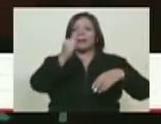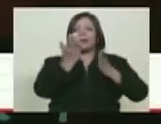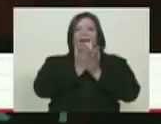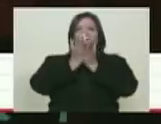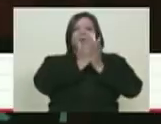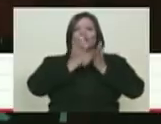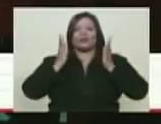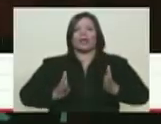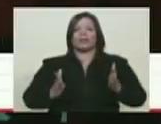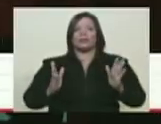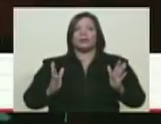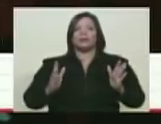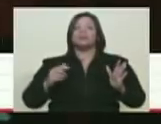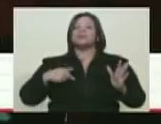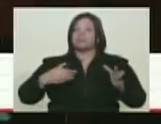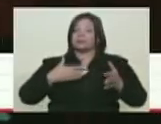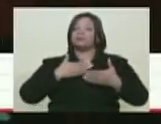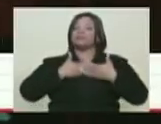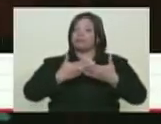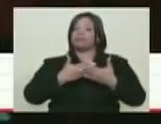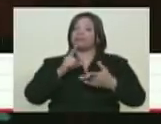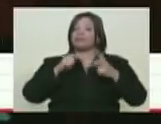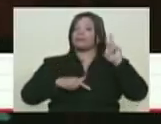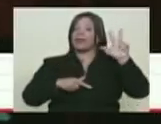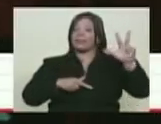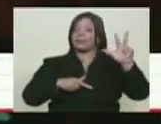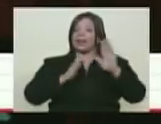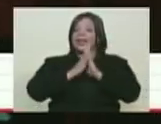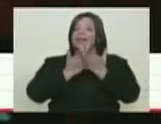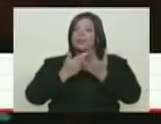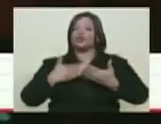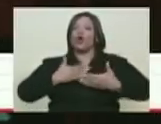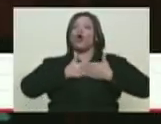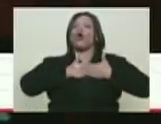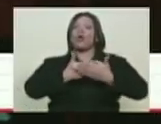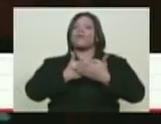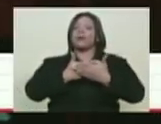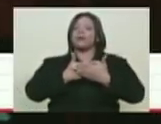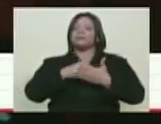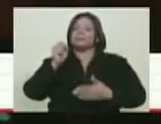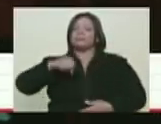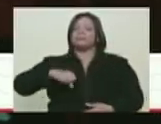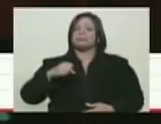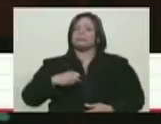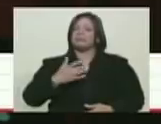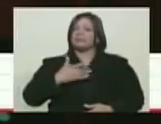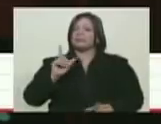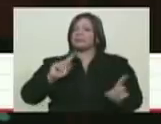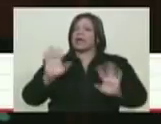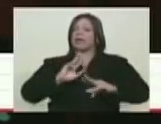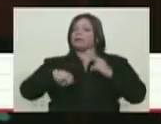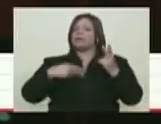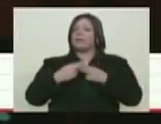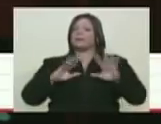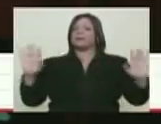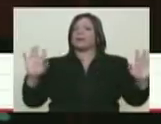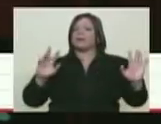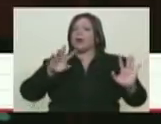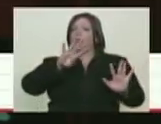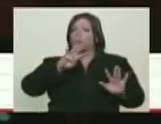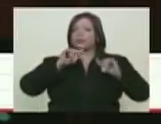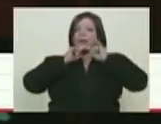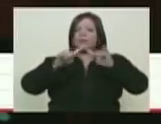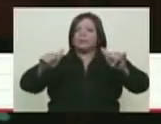Ayotzinapa? He colaborado en la publicación de 3 de ellos. Ya no siento la necesidad de escribir sobre algo que ha sido